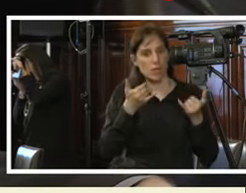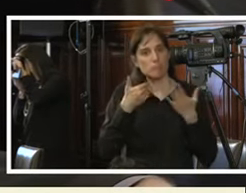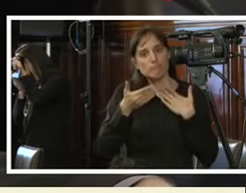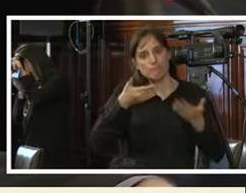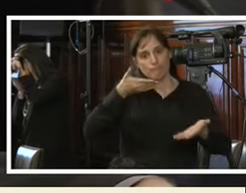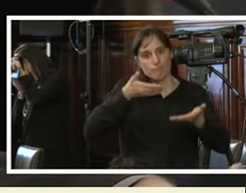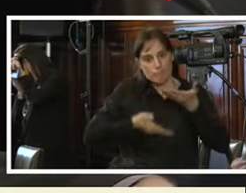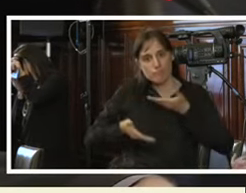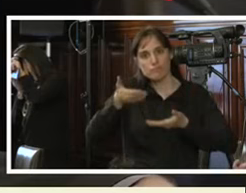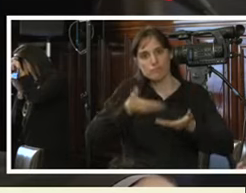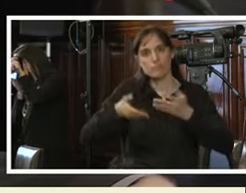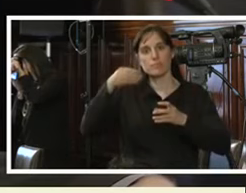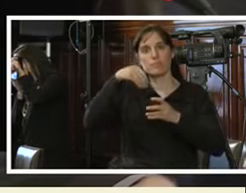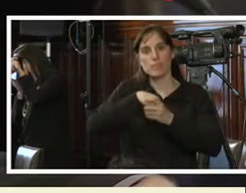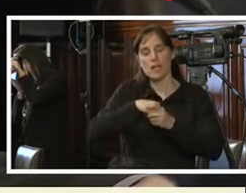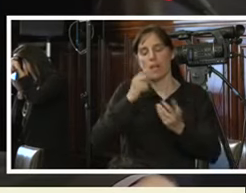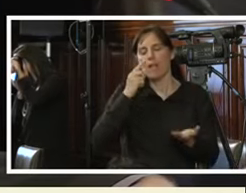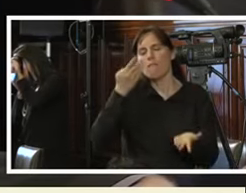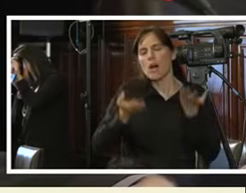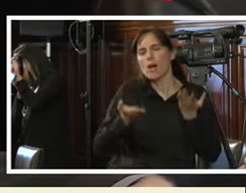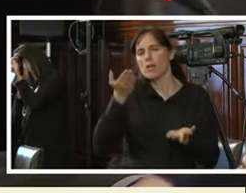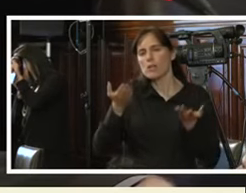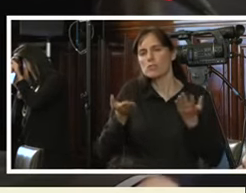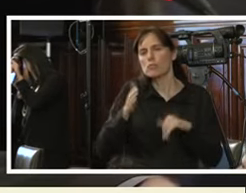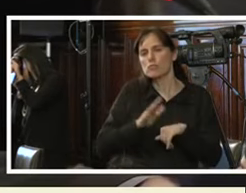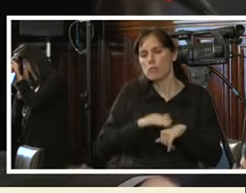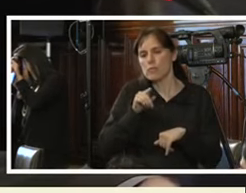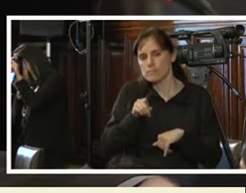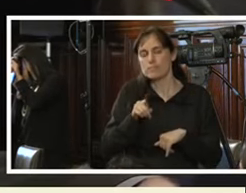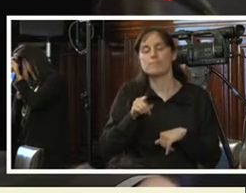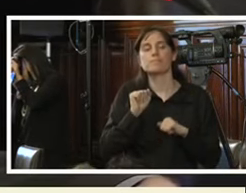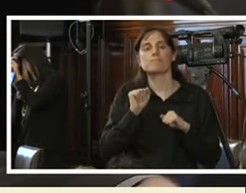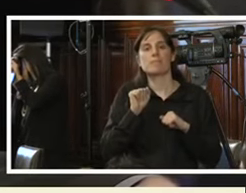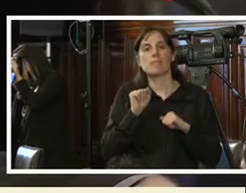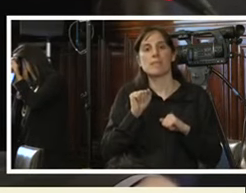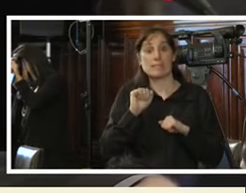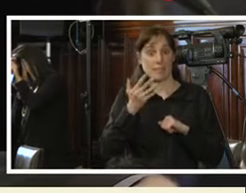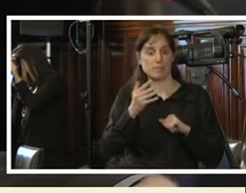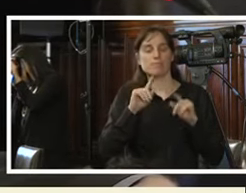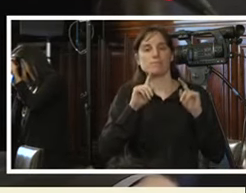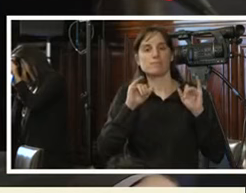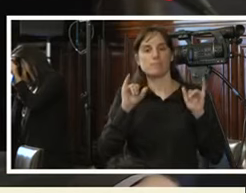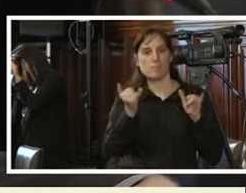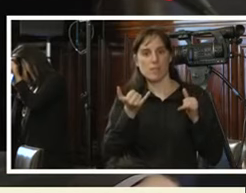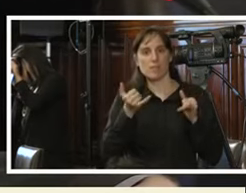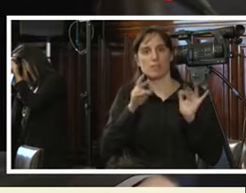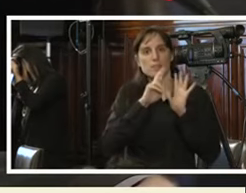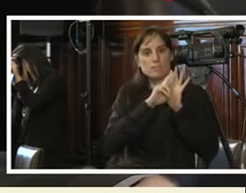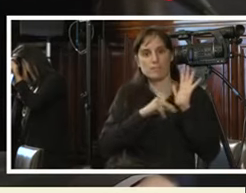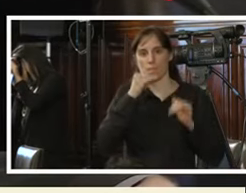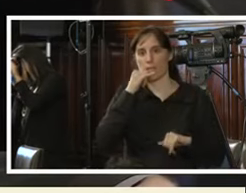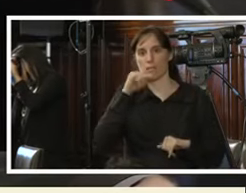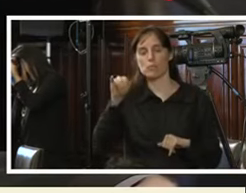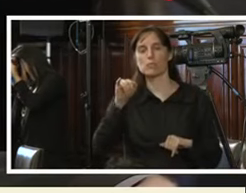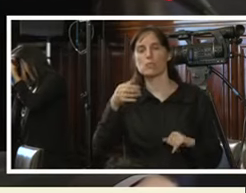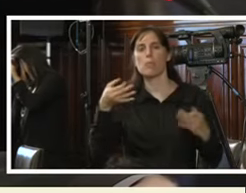que incluya una evaluación sobre la misma y quinto adoptar una resolución reconociendo el